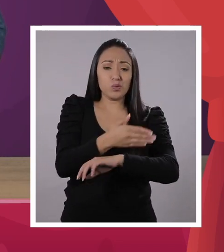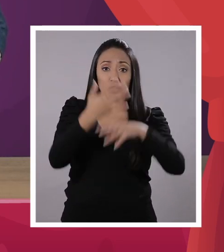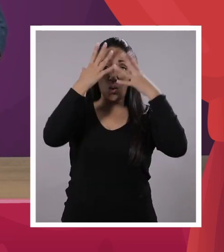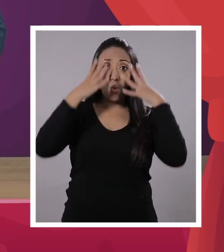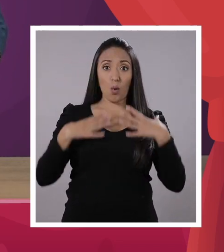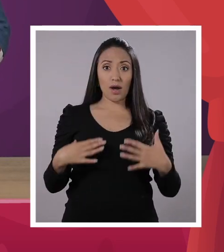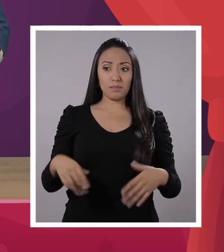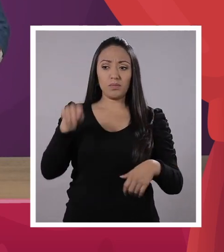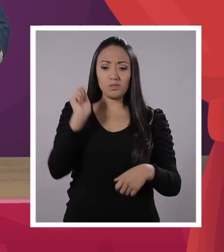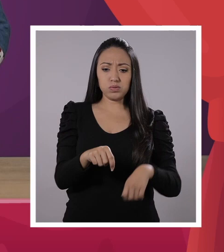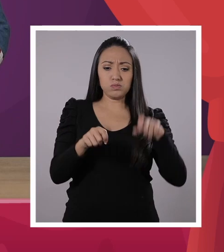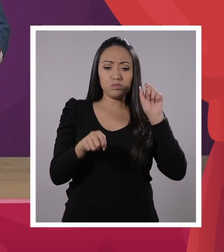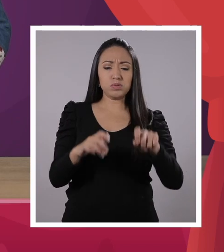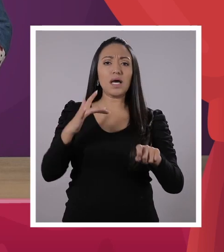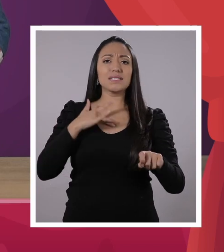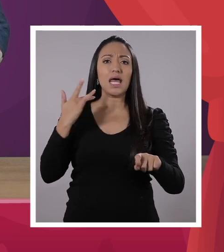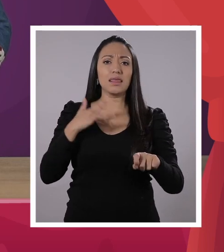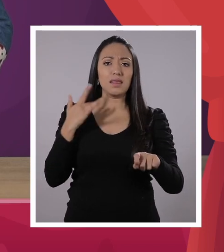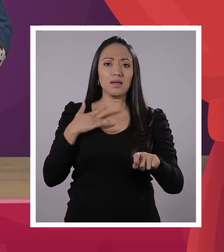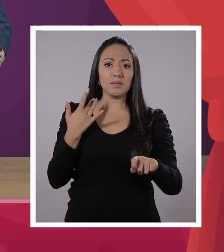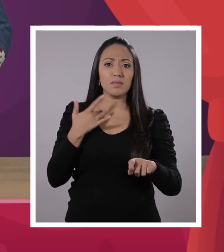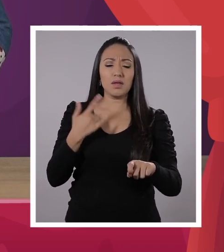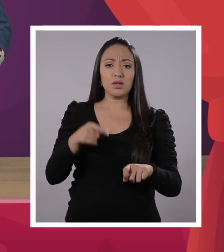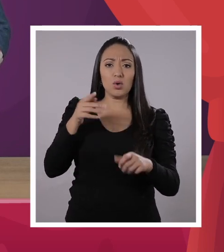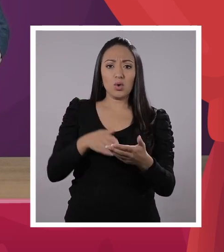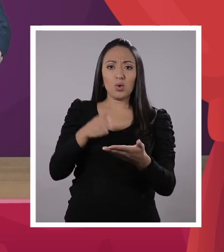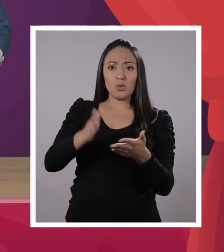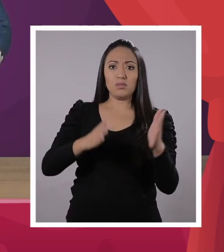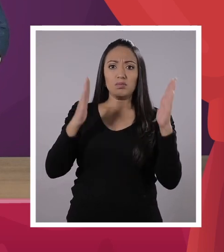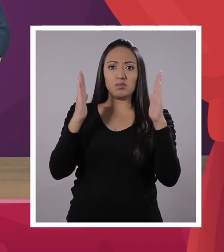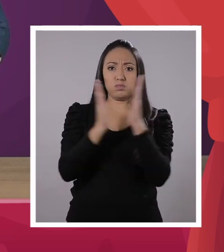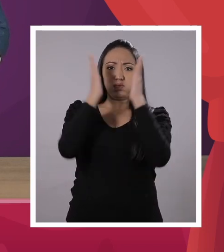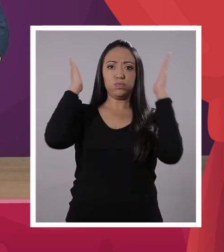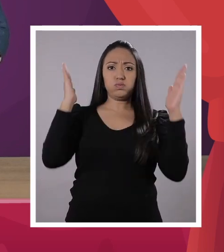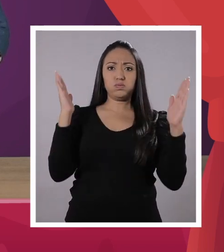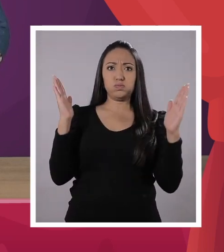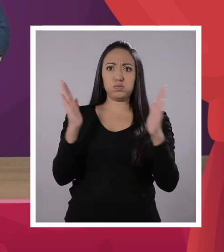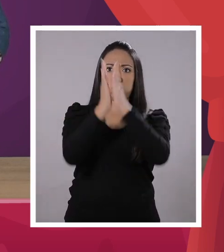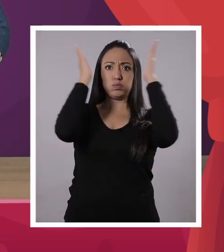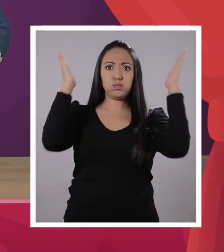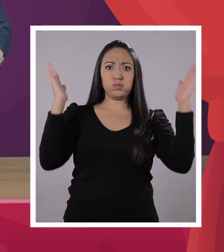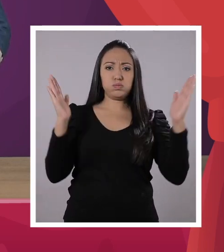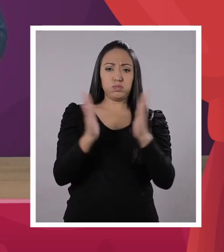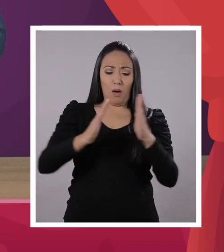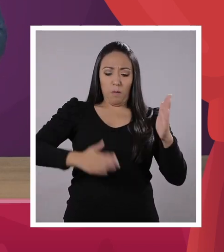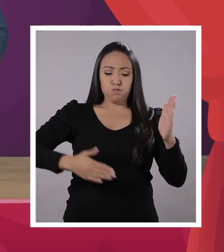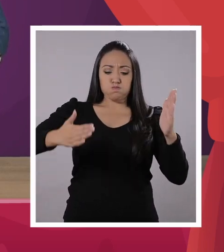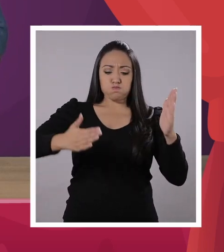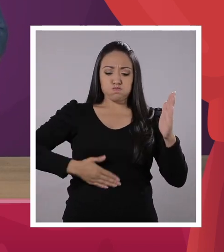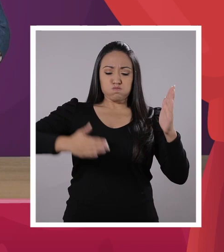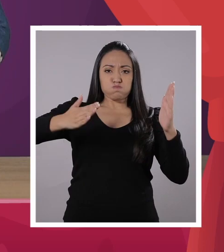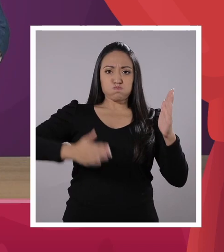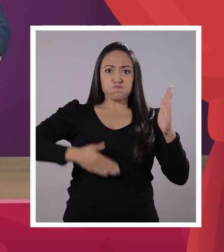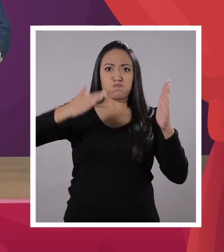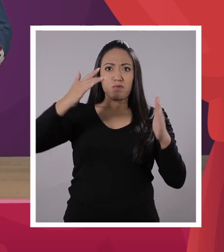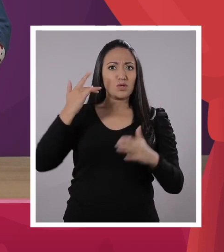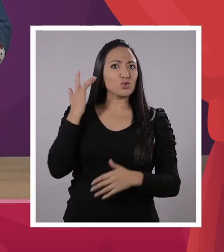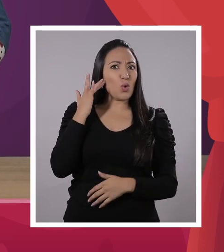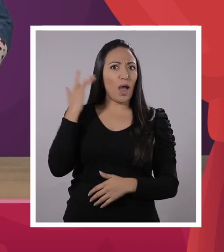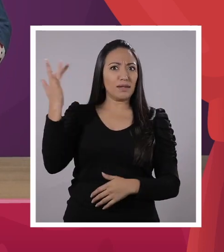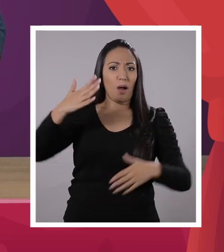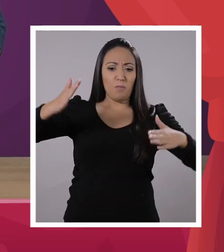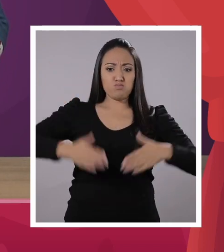o ritmos o incluso en nuestro cuerpo. ¿Se han dado cuenta que si se topan la panza suena como un bombo? ¡Pup, pup,